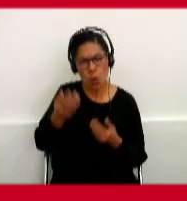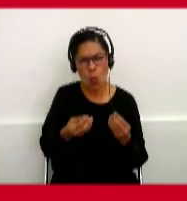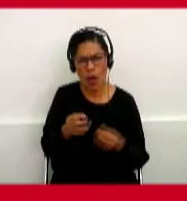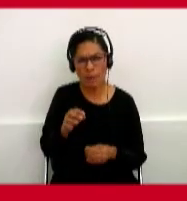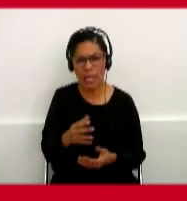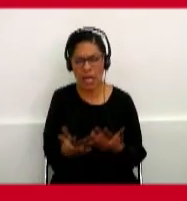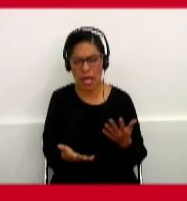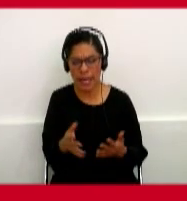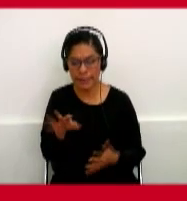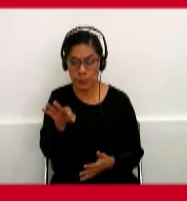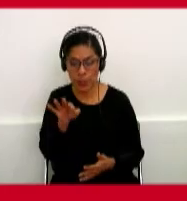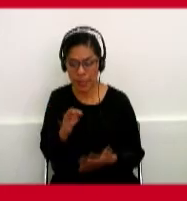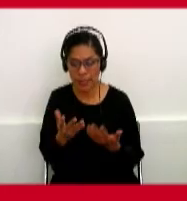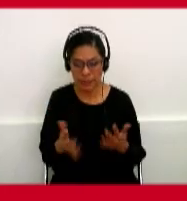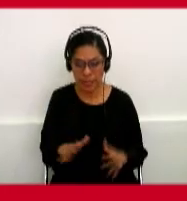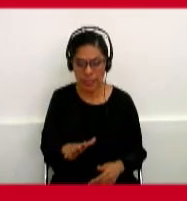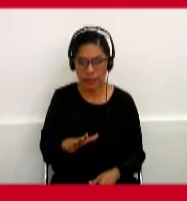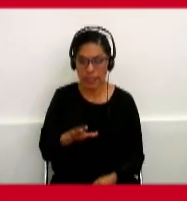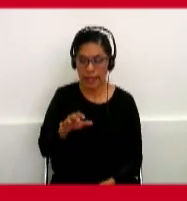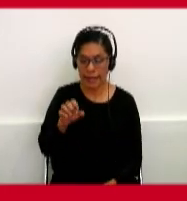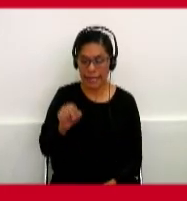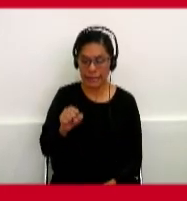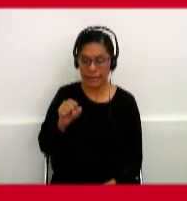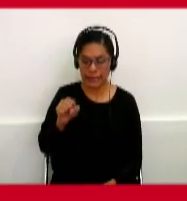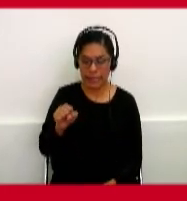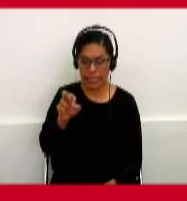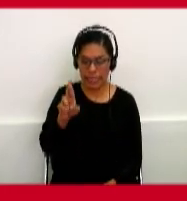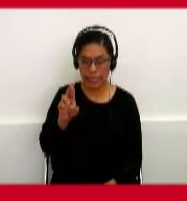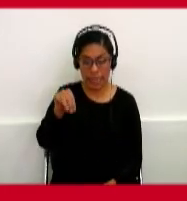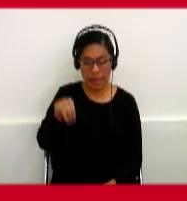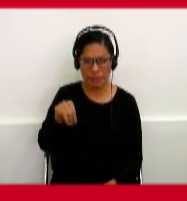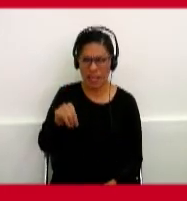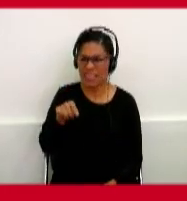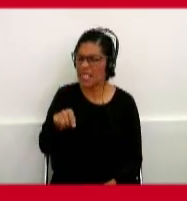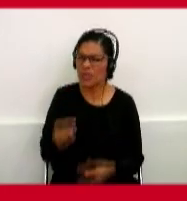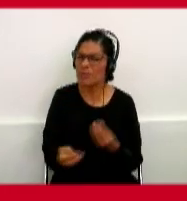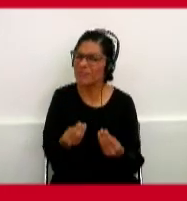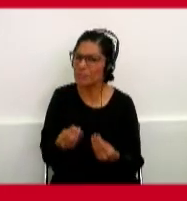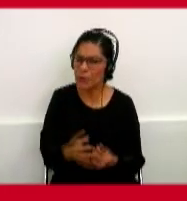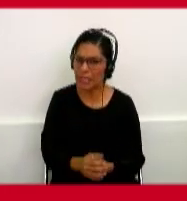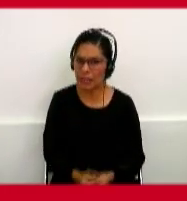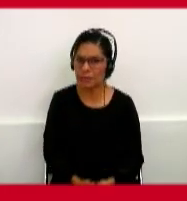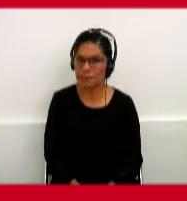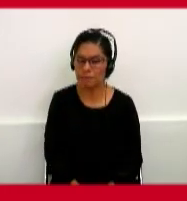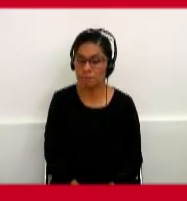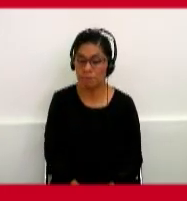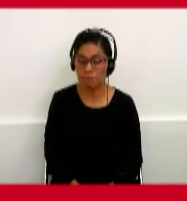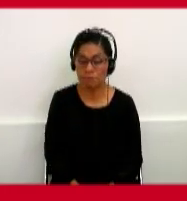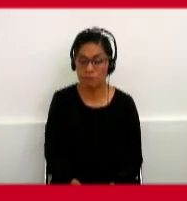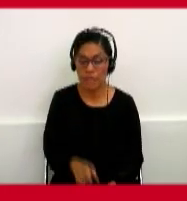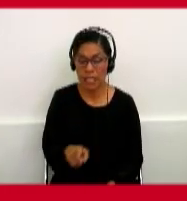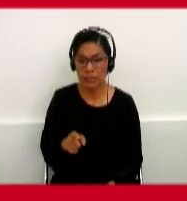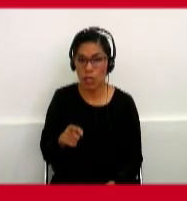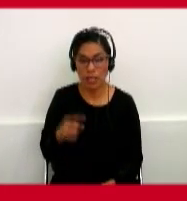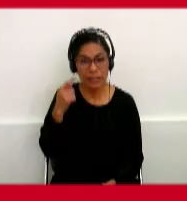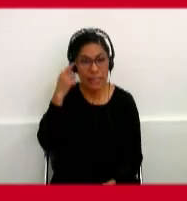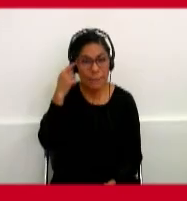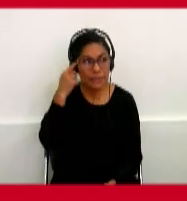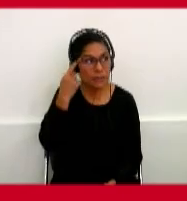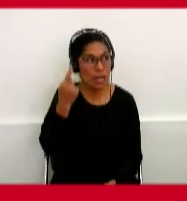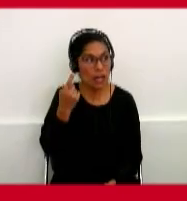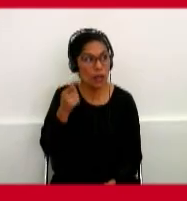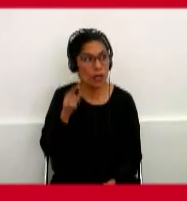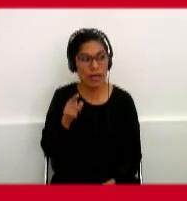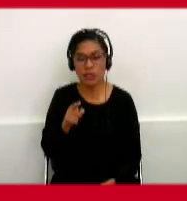de validación es el SSRM, entonces uno diría, ¿y por qué? ¿Por qué el criterio de SSRM es